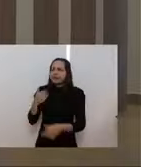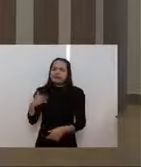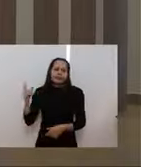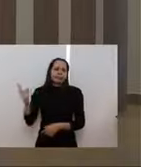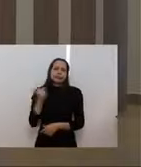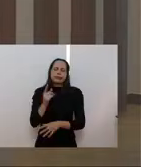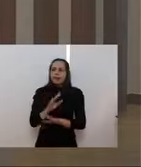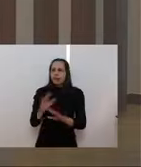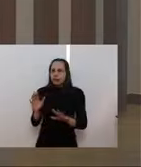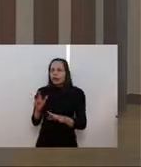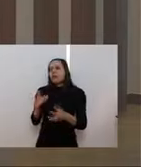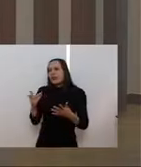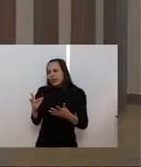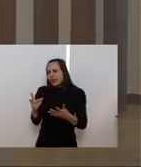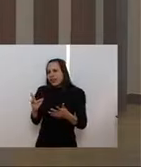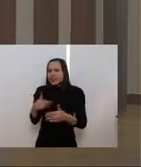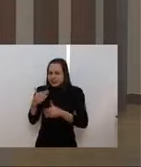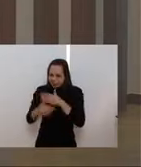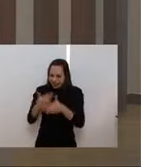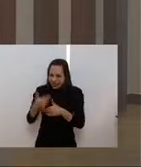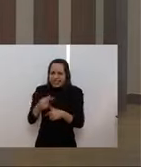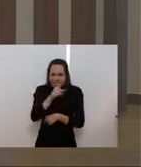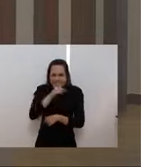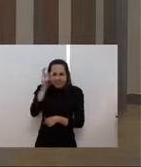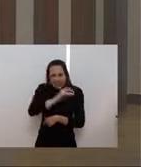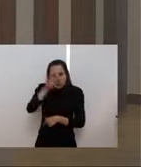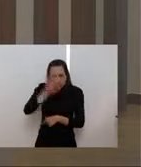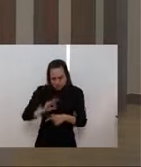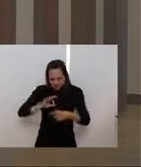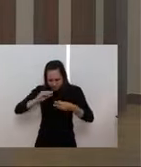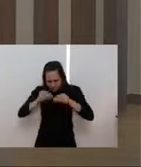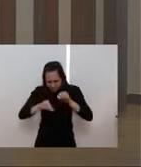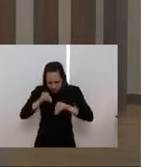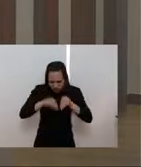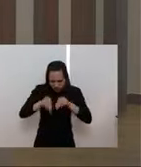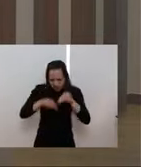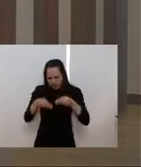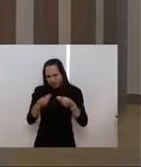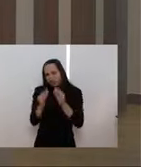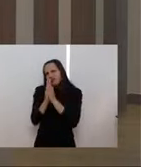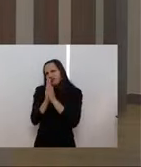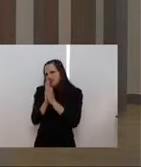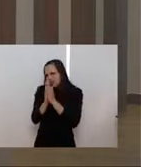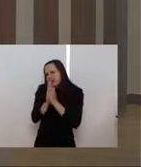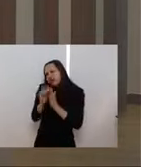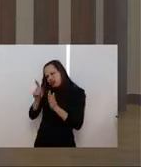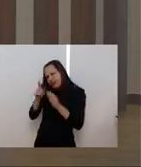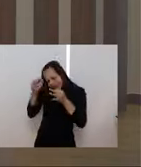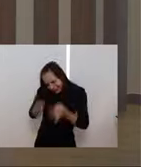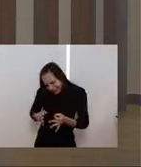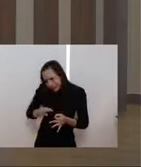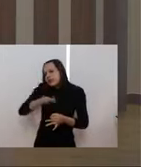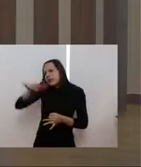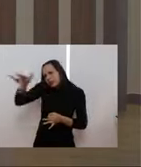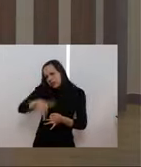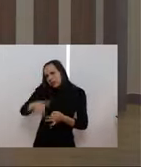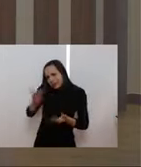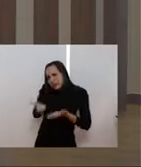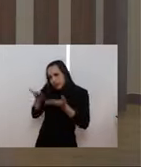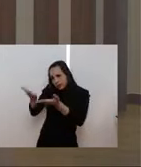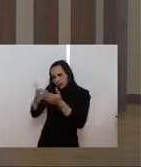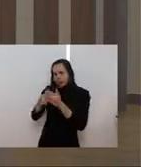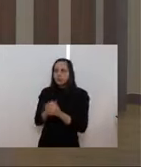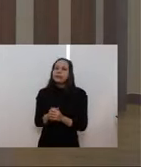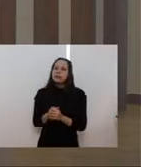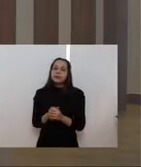estamos elaborando el 100% de sus dispositivos por favor tengan toda la disposición para acceder a ellos